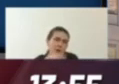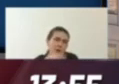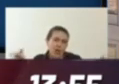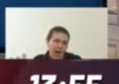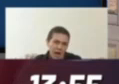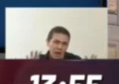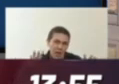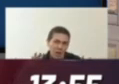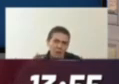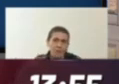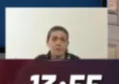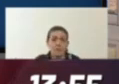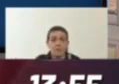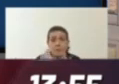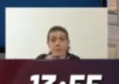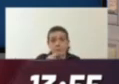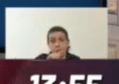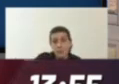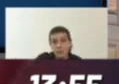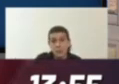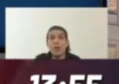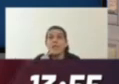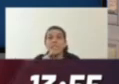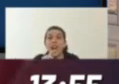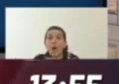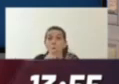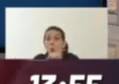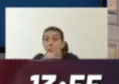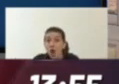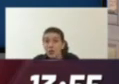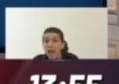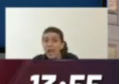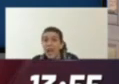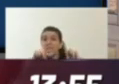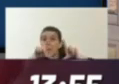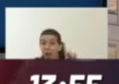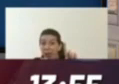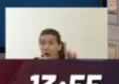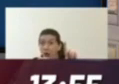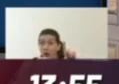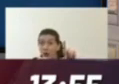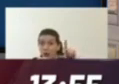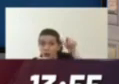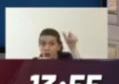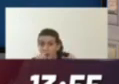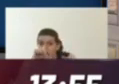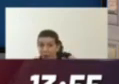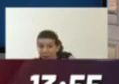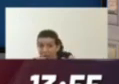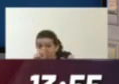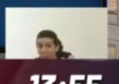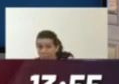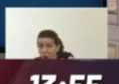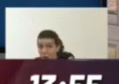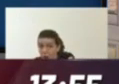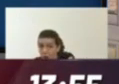área metropolitana de Buenos Aires, el Gran Buenos Aires está bastante más abajo en la tasa de incidencia. Recuerden que acá lo que se